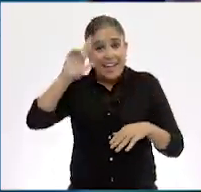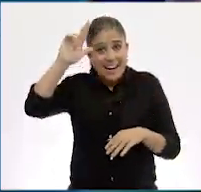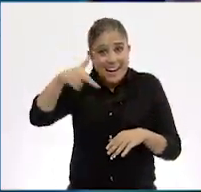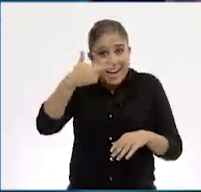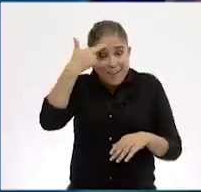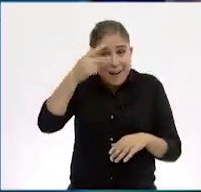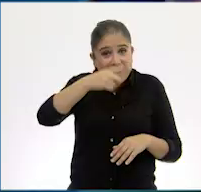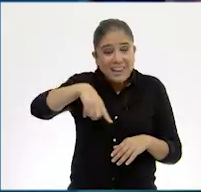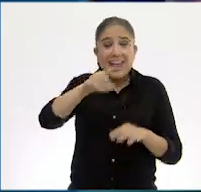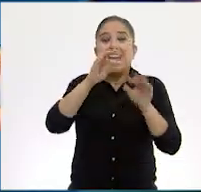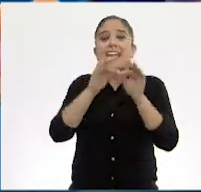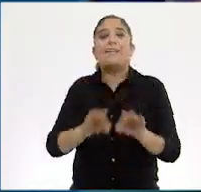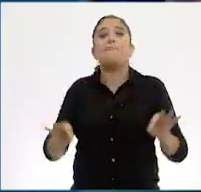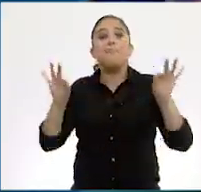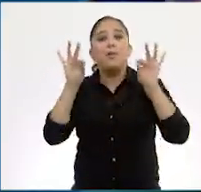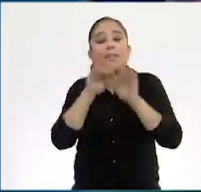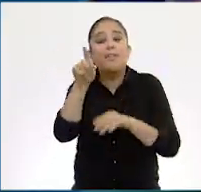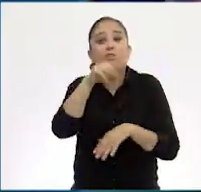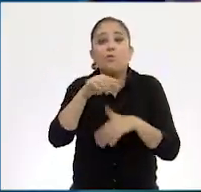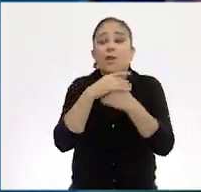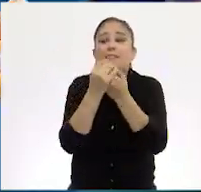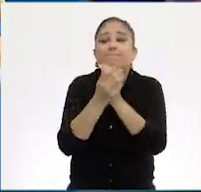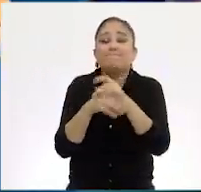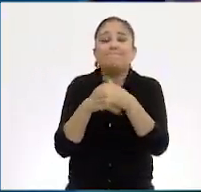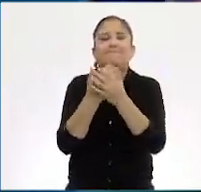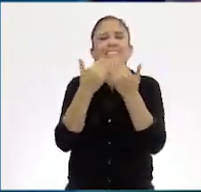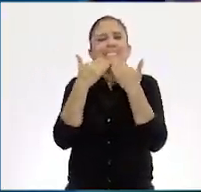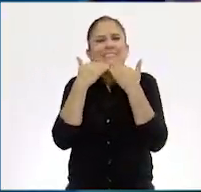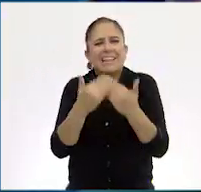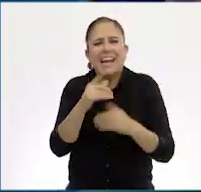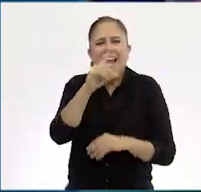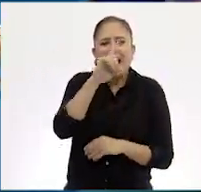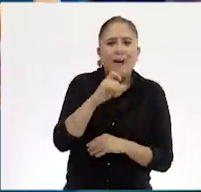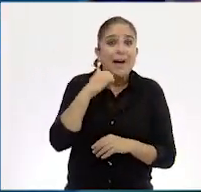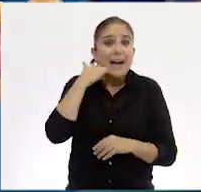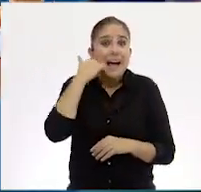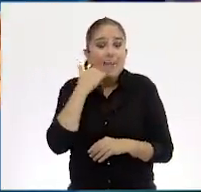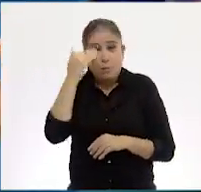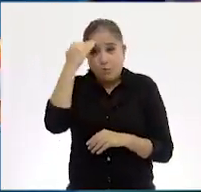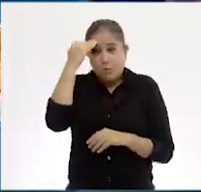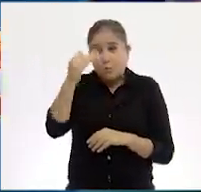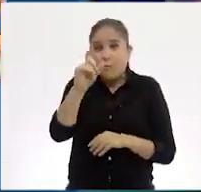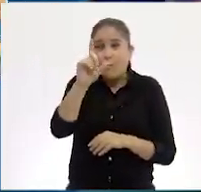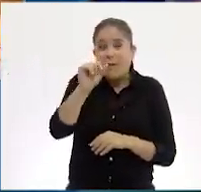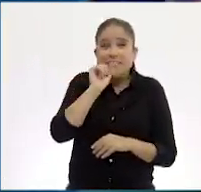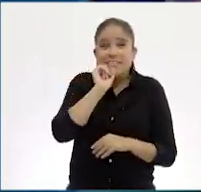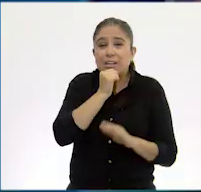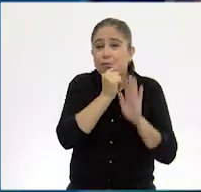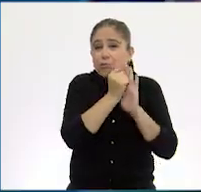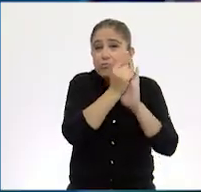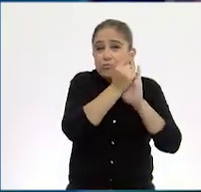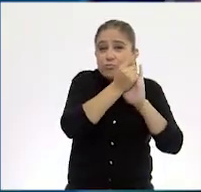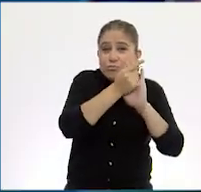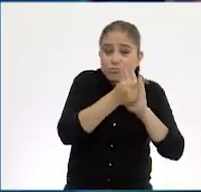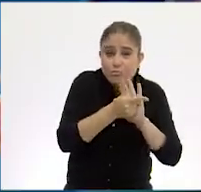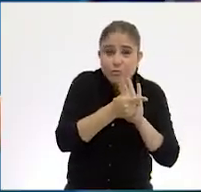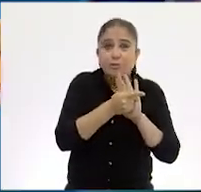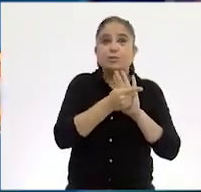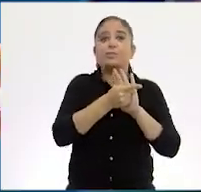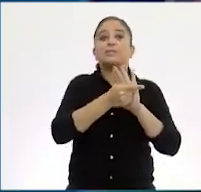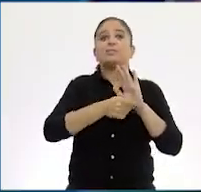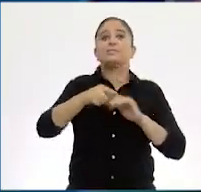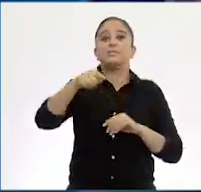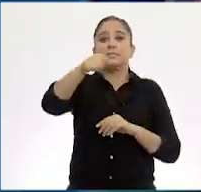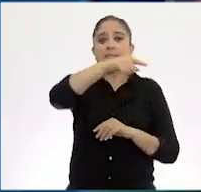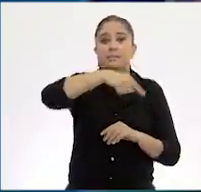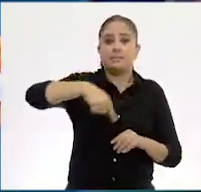Recuerda que es importante lavar muy bien tus manos con agua y con jabón durante 20 segundos. Si no